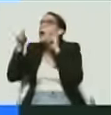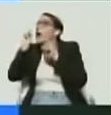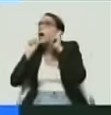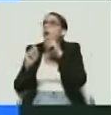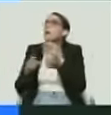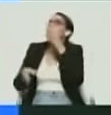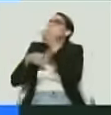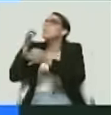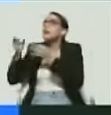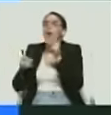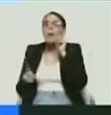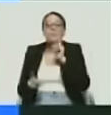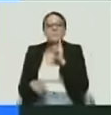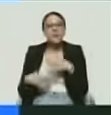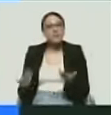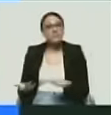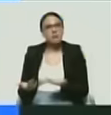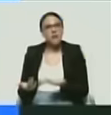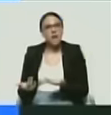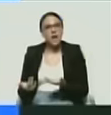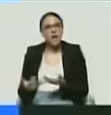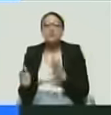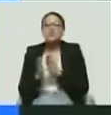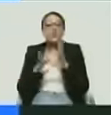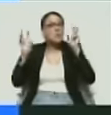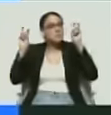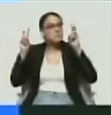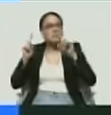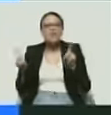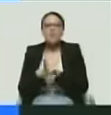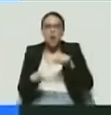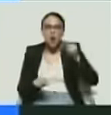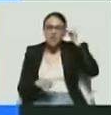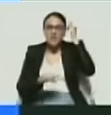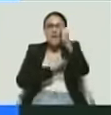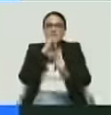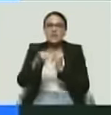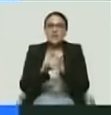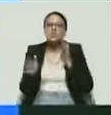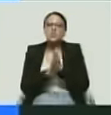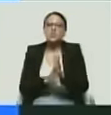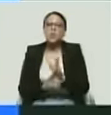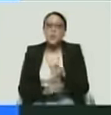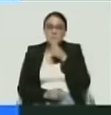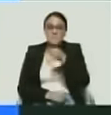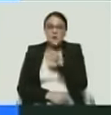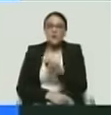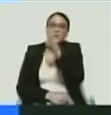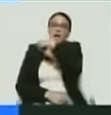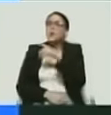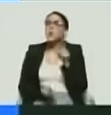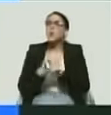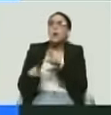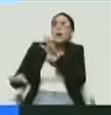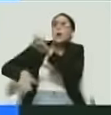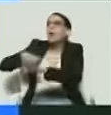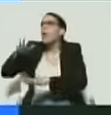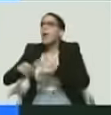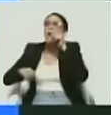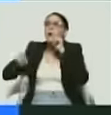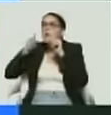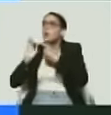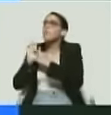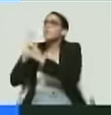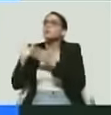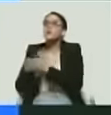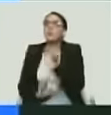pónganle comillas, hoy en el Día Internacional del Periodista, van a decir lo mismo, van a cantar fraude. Van a decir el 28 de